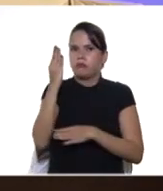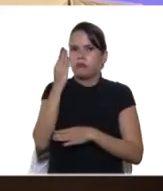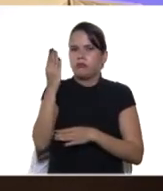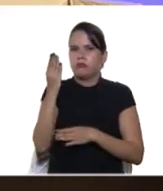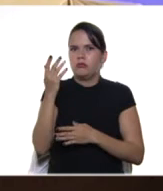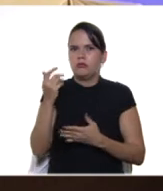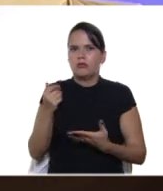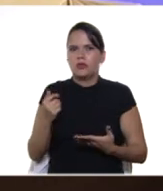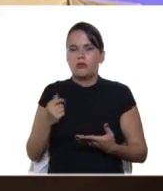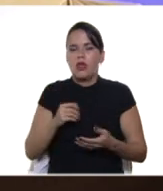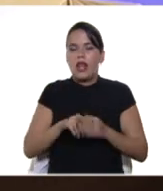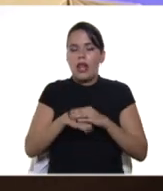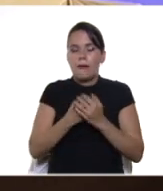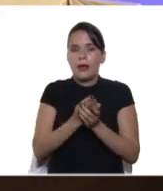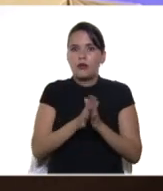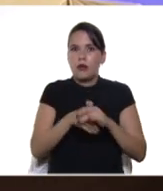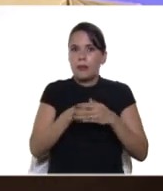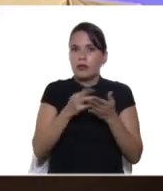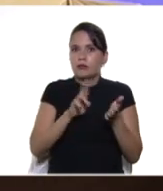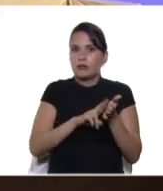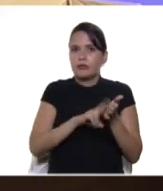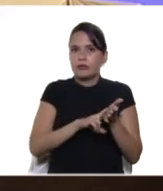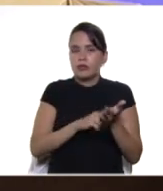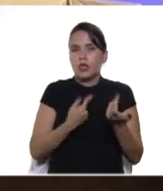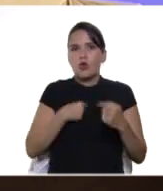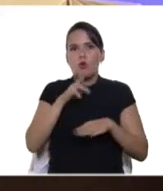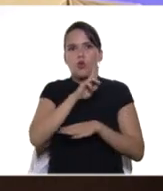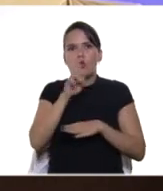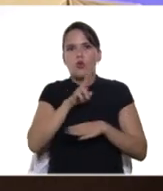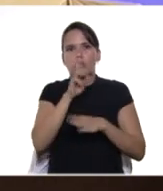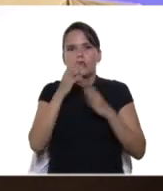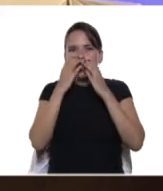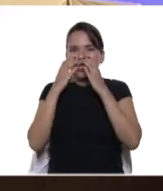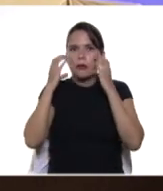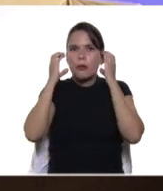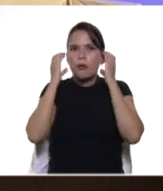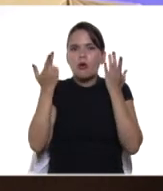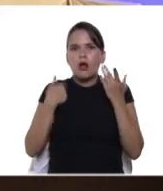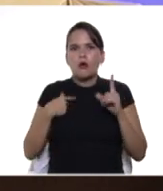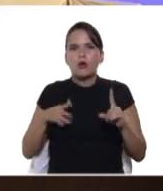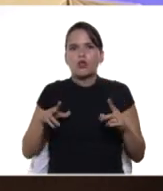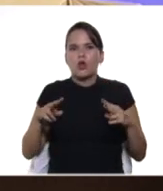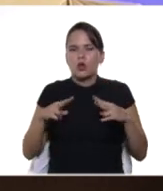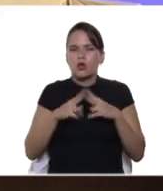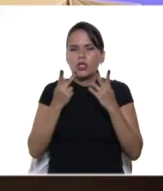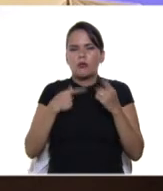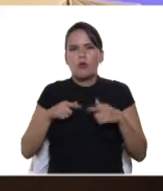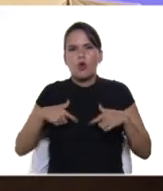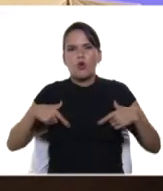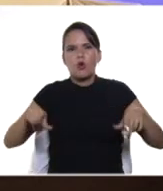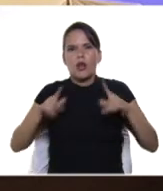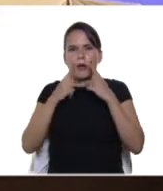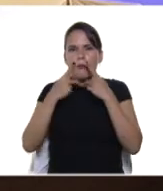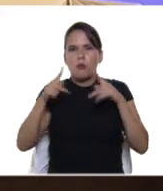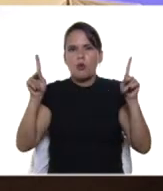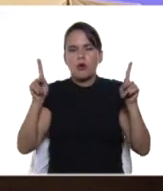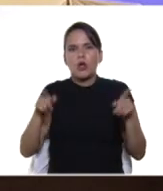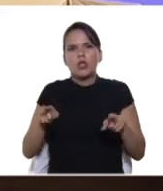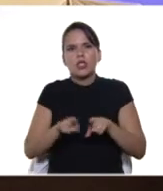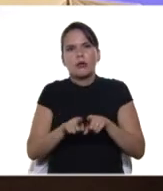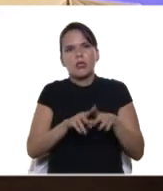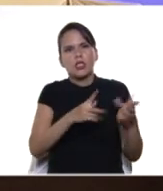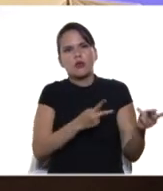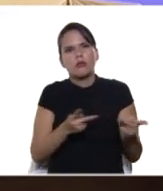decir, lavarnos las manos con frecuencias y utilizar el tapaboca cuando nos encontremos en lugares públicos. También